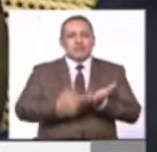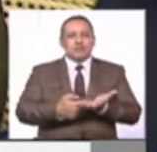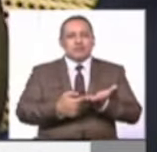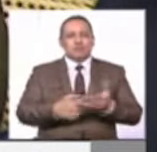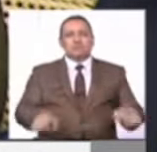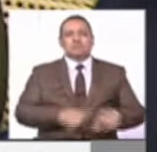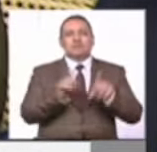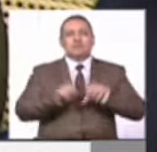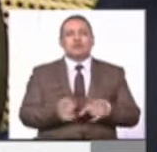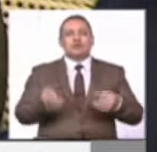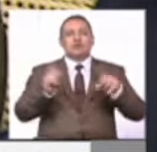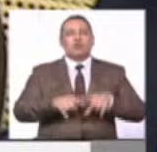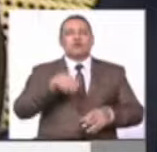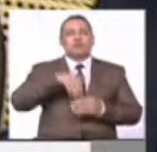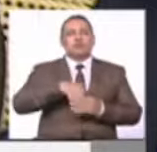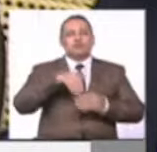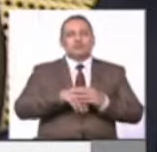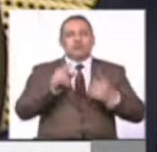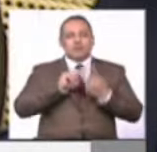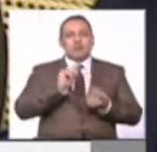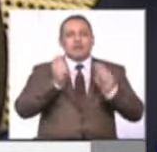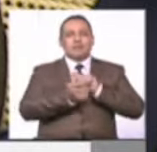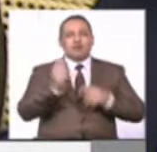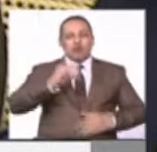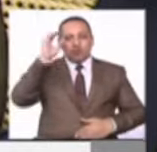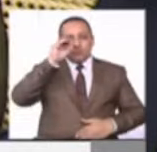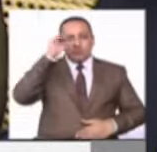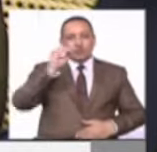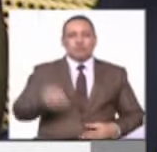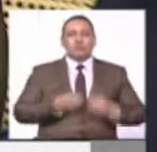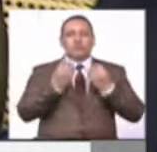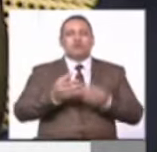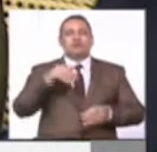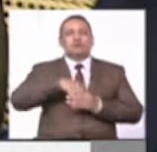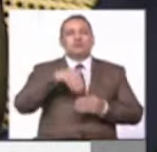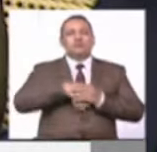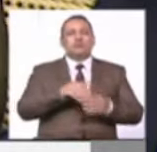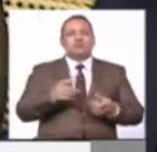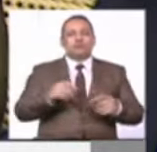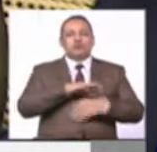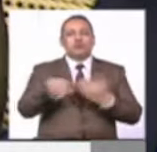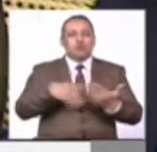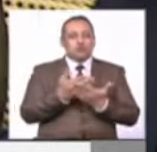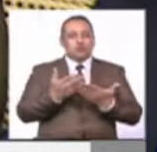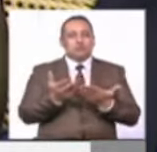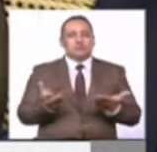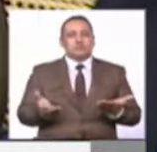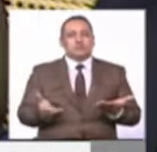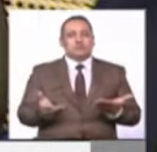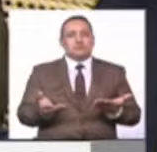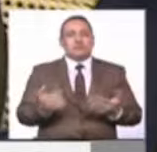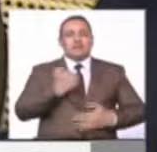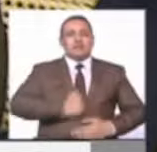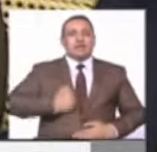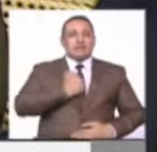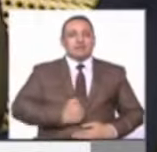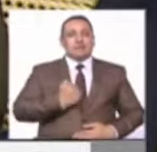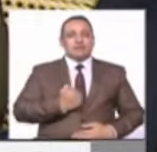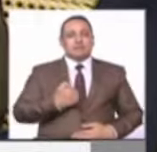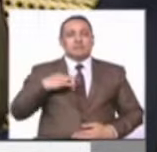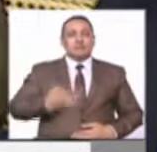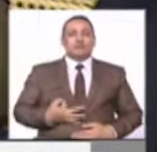y cuando votó había cambiado de criterio porque fuei elegida por unanimidad Lamentablemente